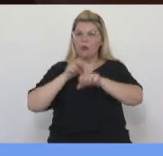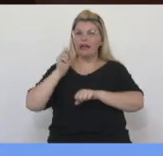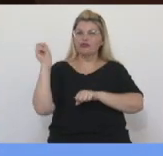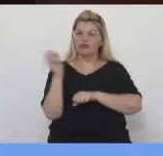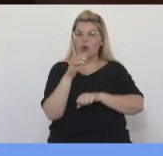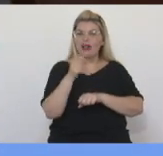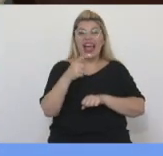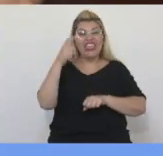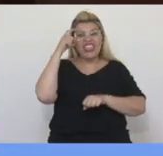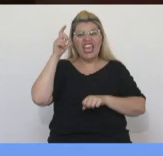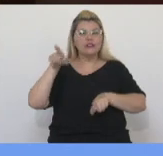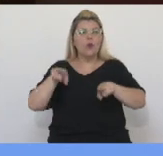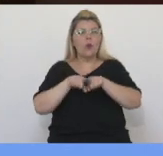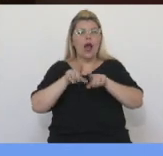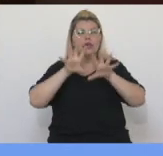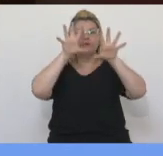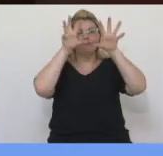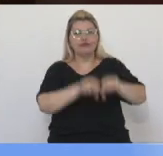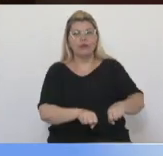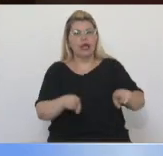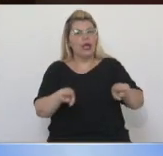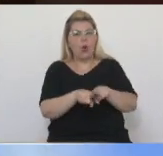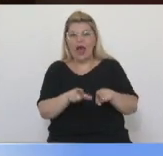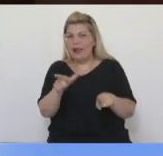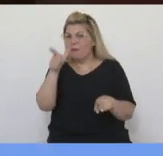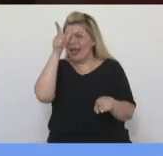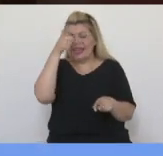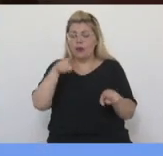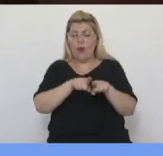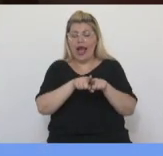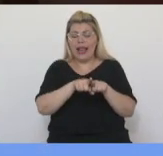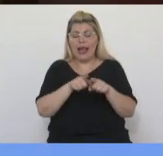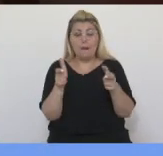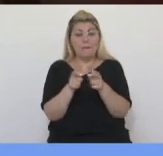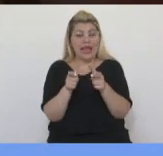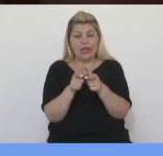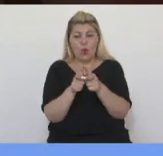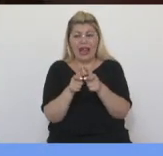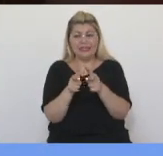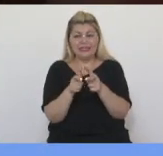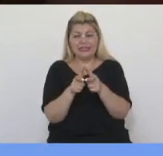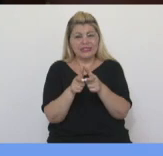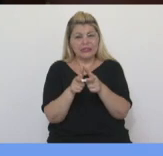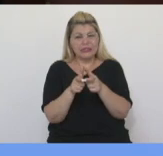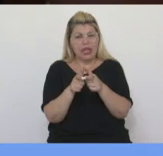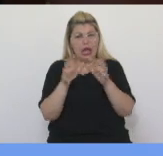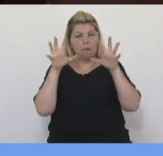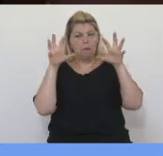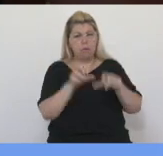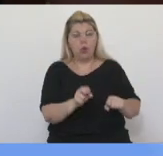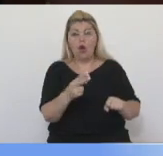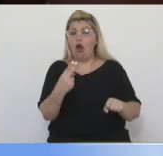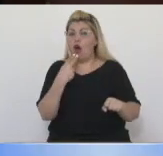secuestrados como las como las películas como de la peor manera por un grupo reducido de 11